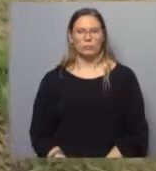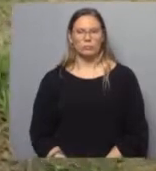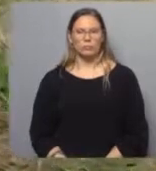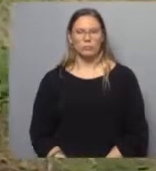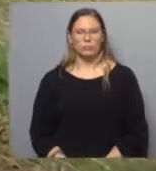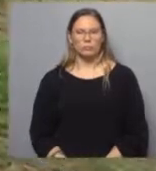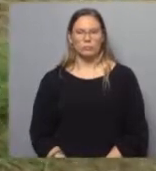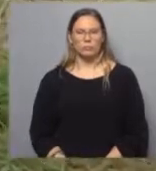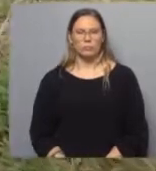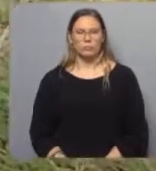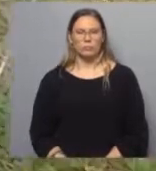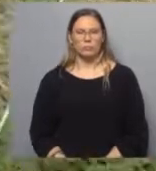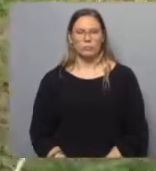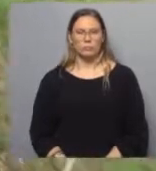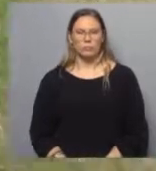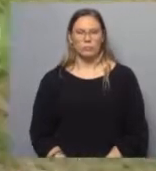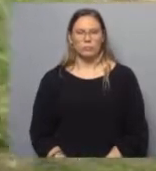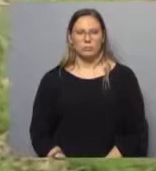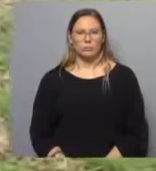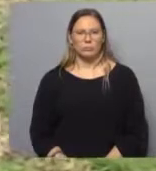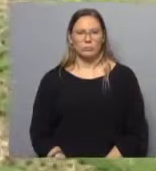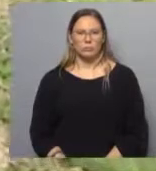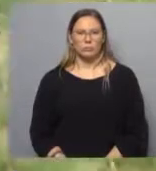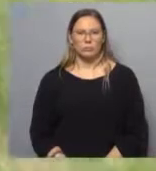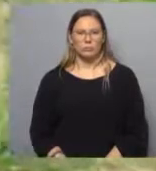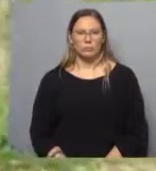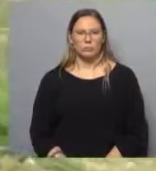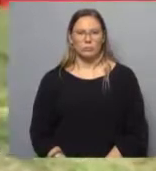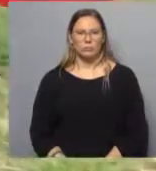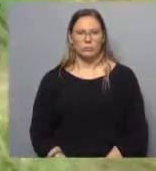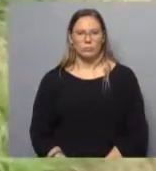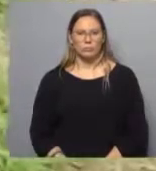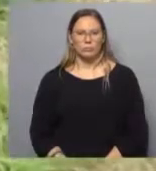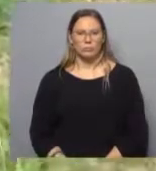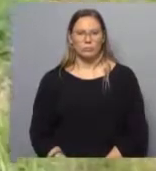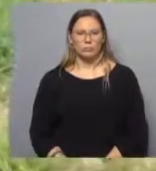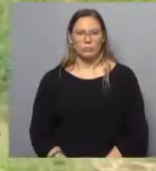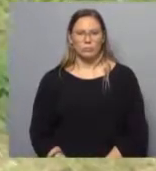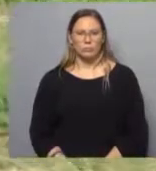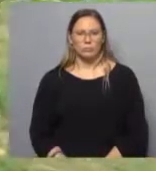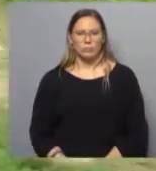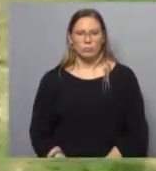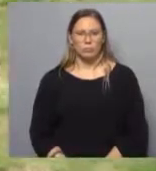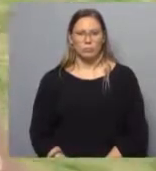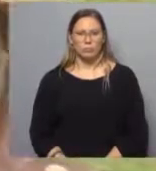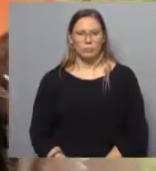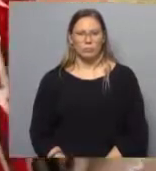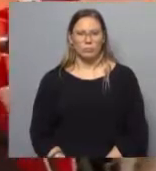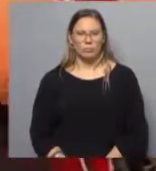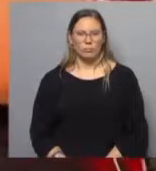flechas, las flechas que acá en Uruguay no hay mercado, son